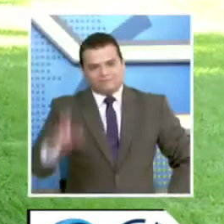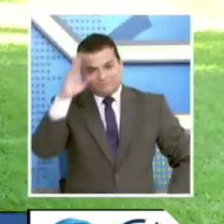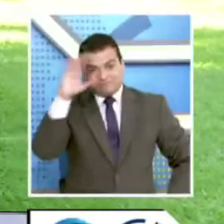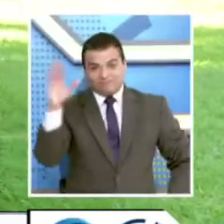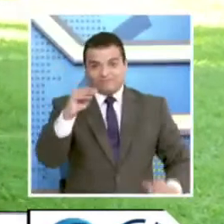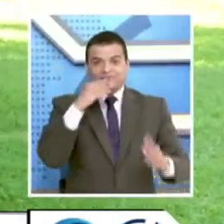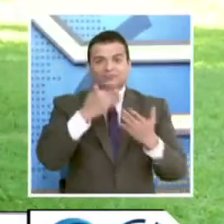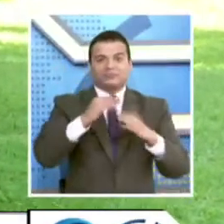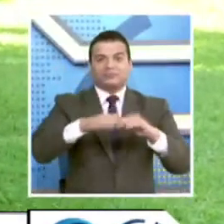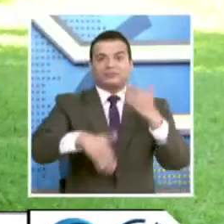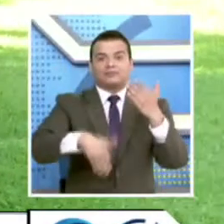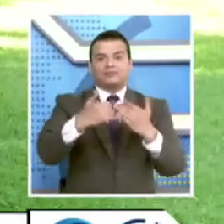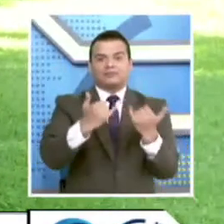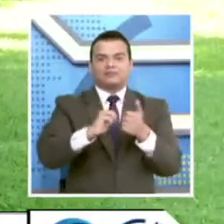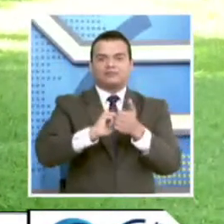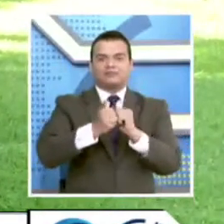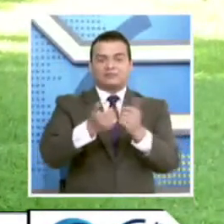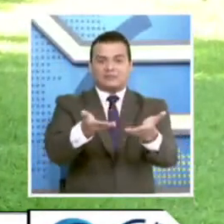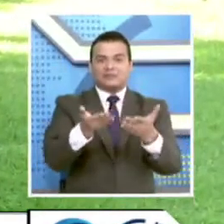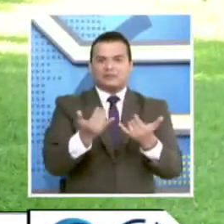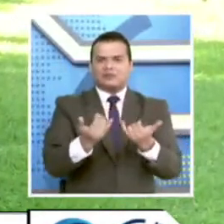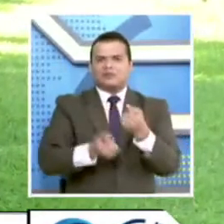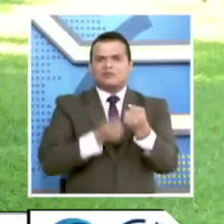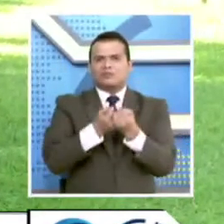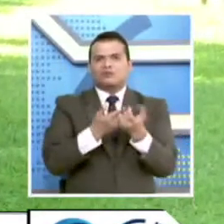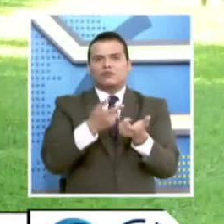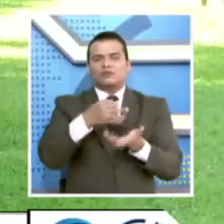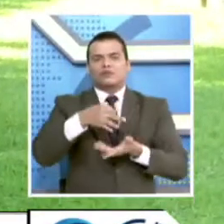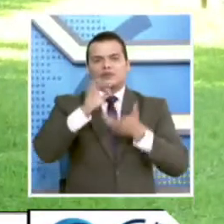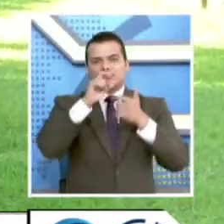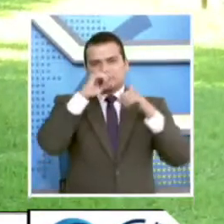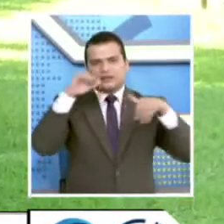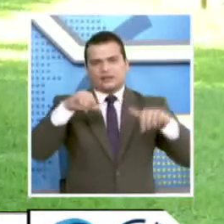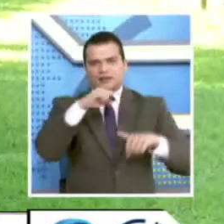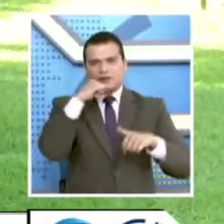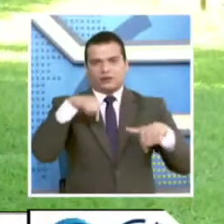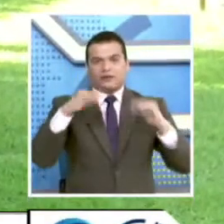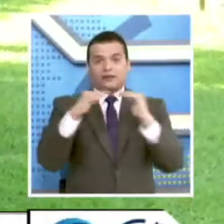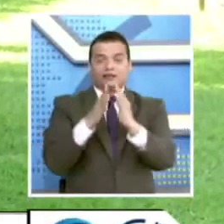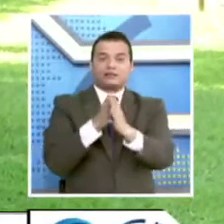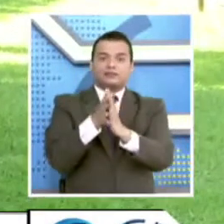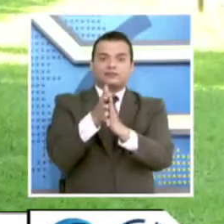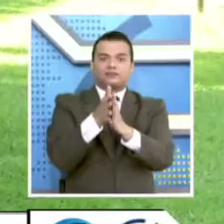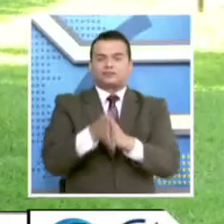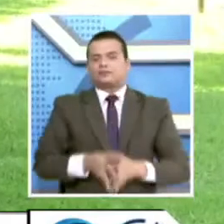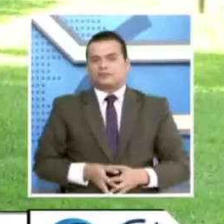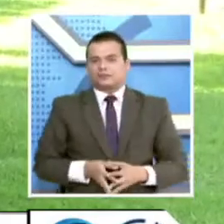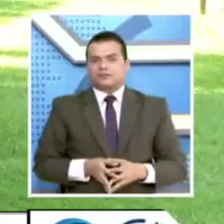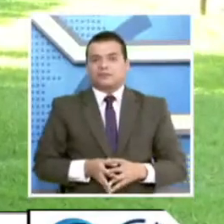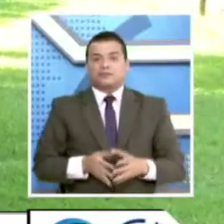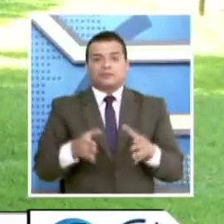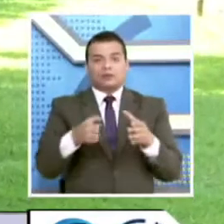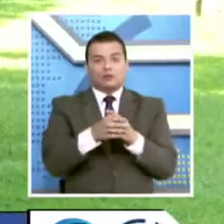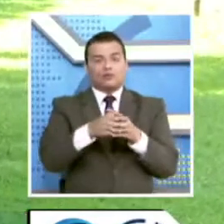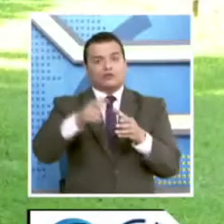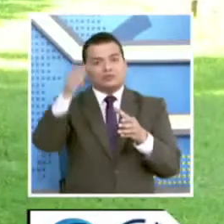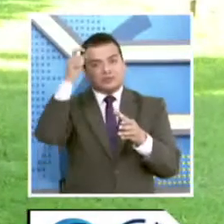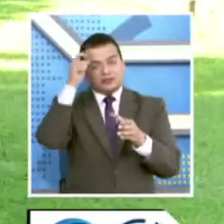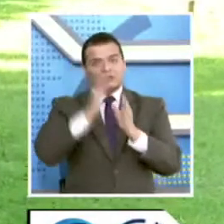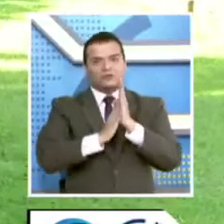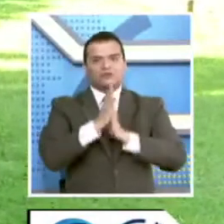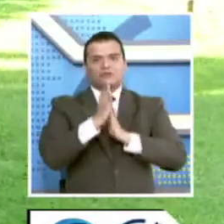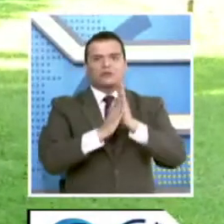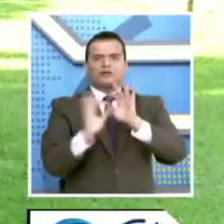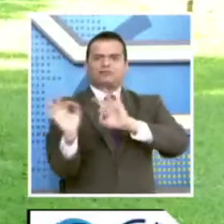Hola, ¿qué tal? Con el patrocinio de Café Águila Roja, presentamos los deportes en 90 minutos desde casa. América